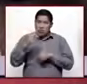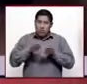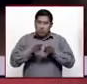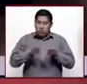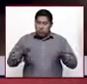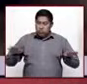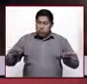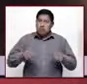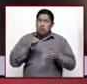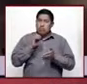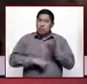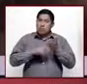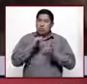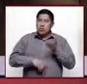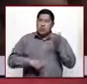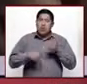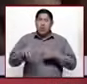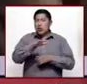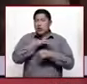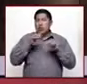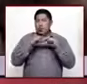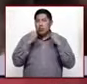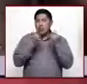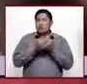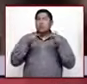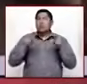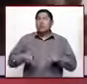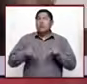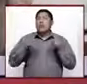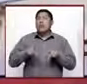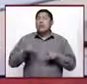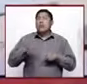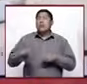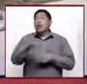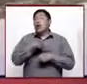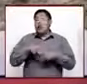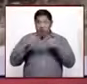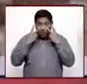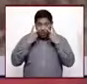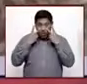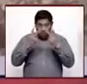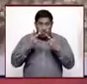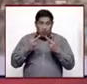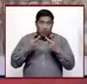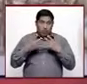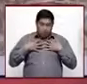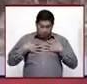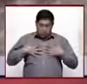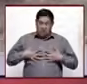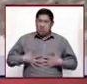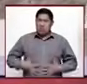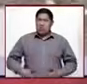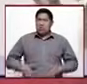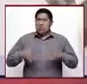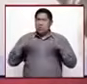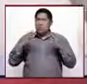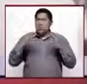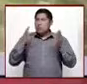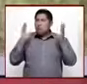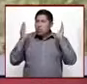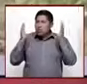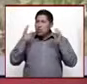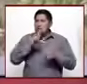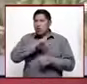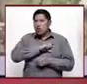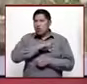ido secuestrando, que corresponderían a estas personas. Ahí mismo también podemos ver indumentaria, al parecer